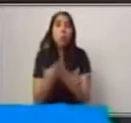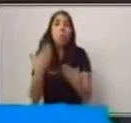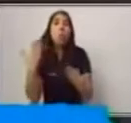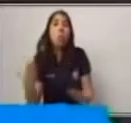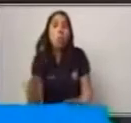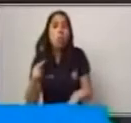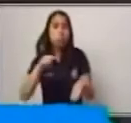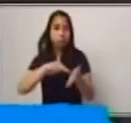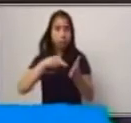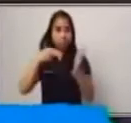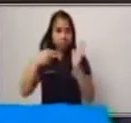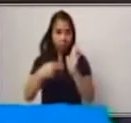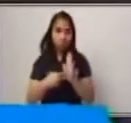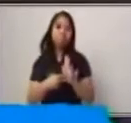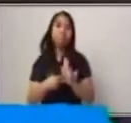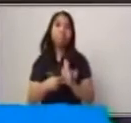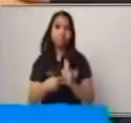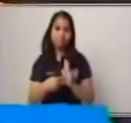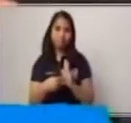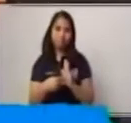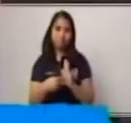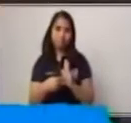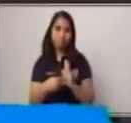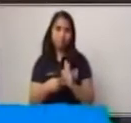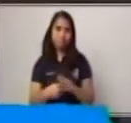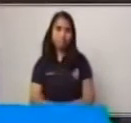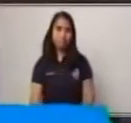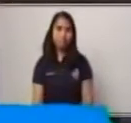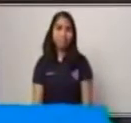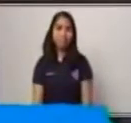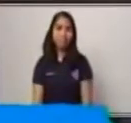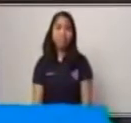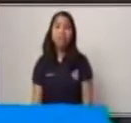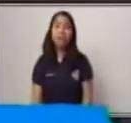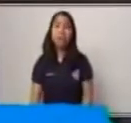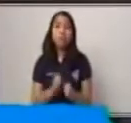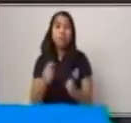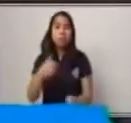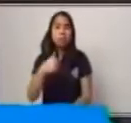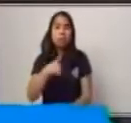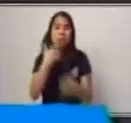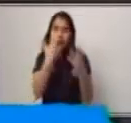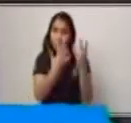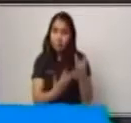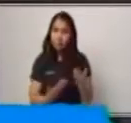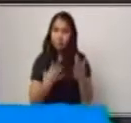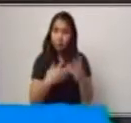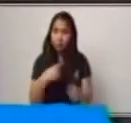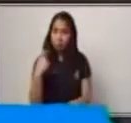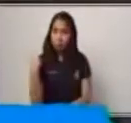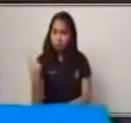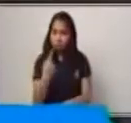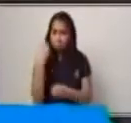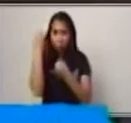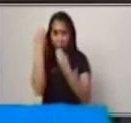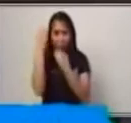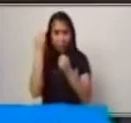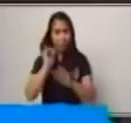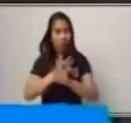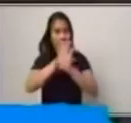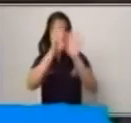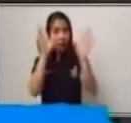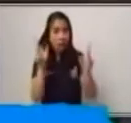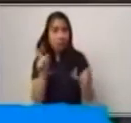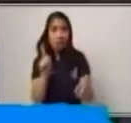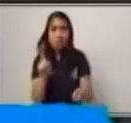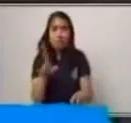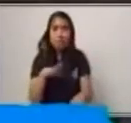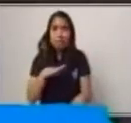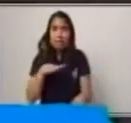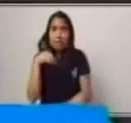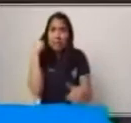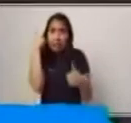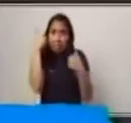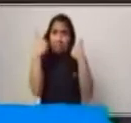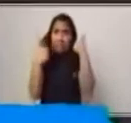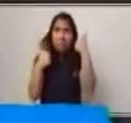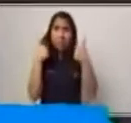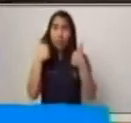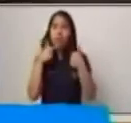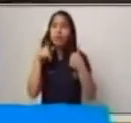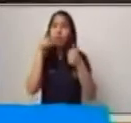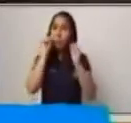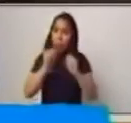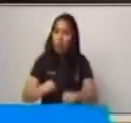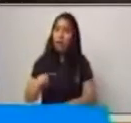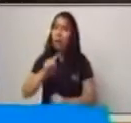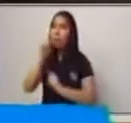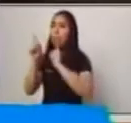significado. Espero que este tema haya quedado claro. Si no, puedes verificar también con tus papás